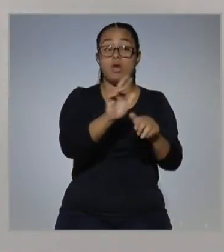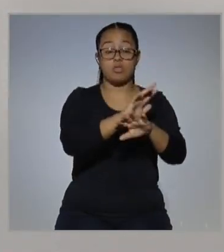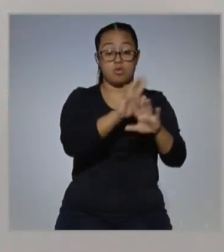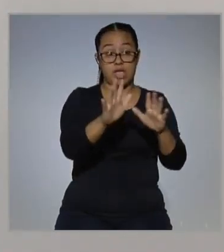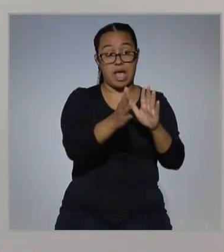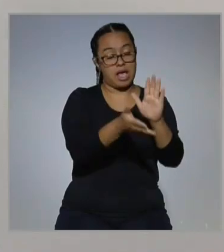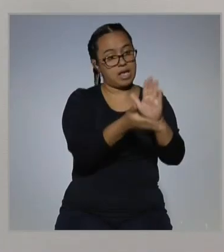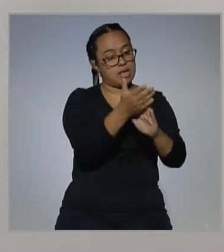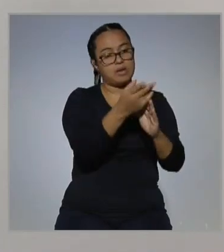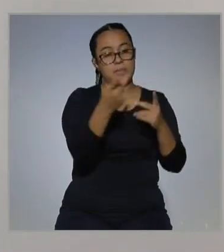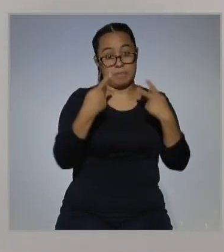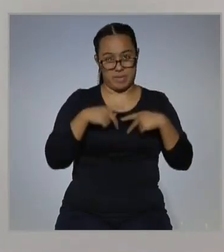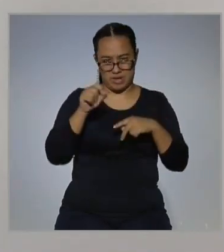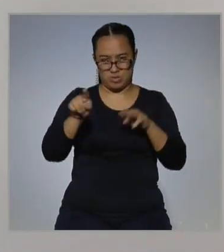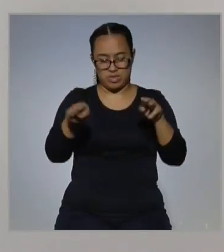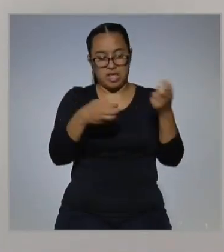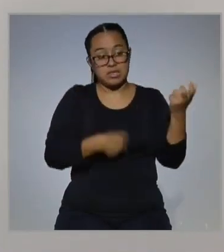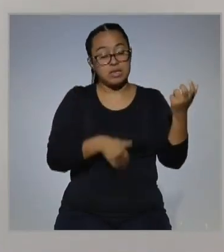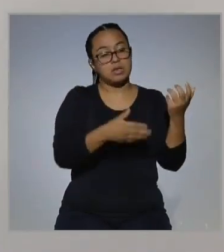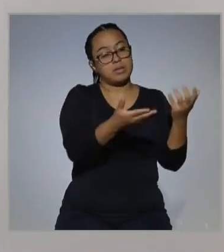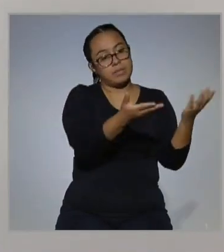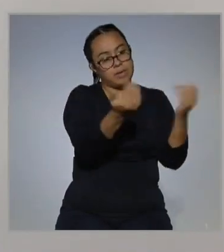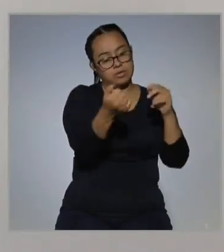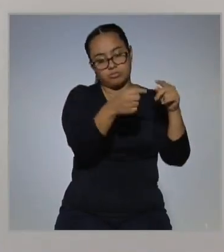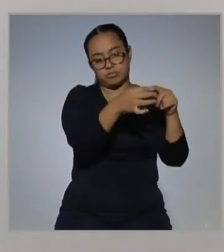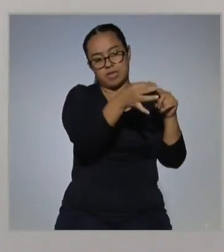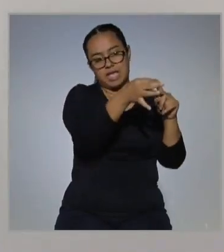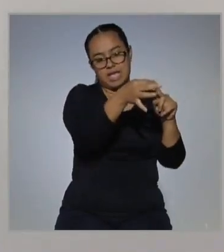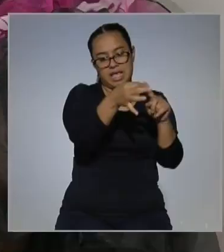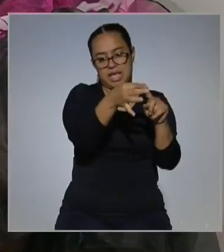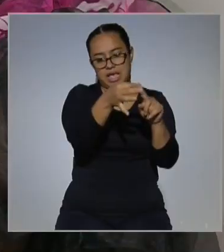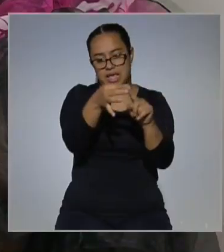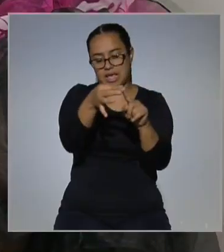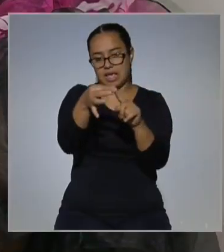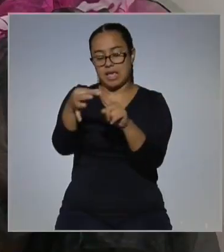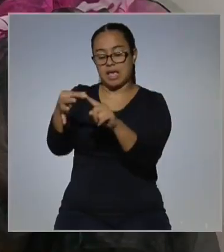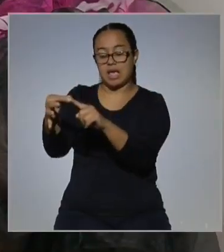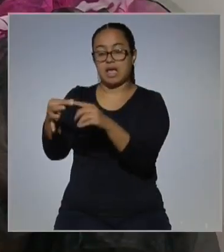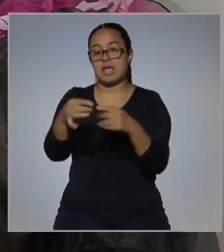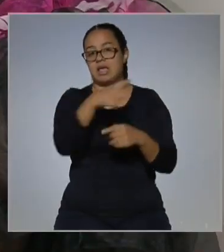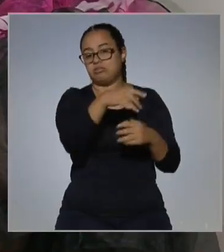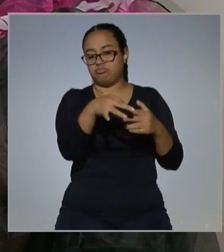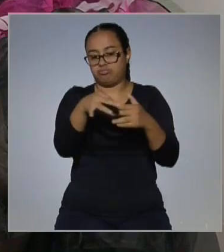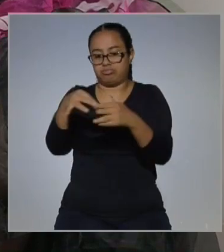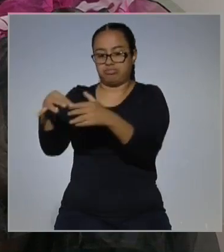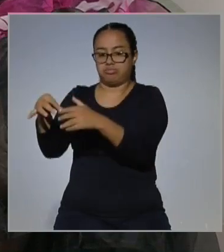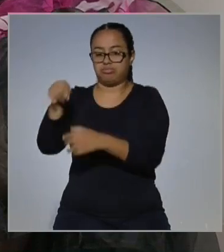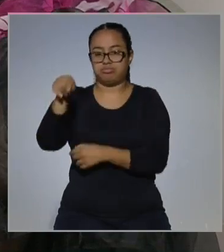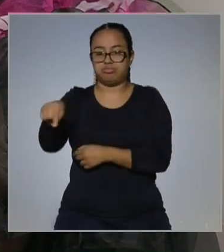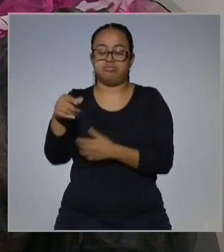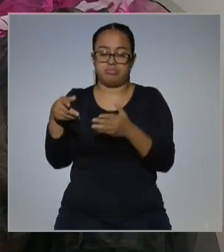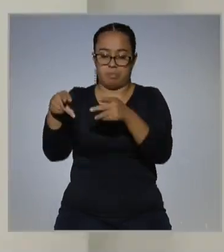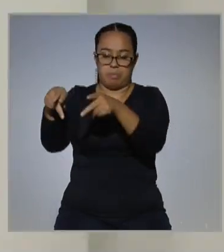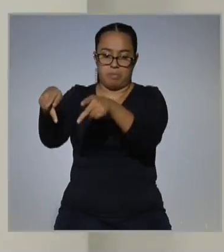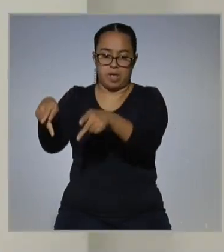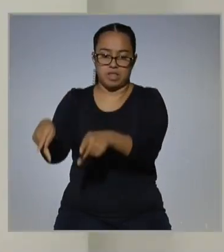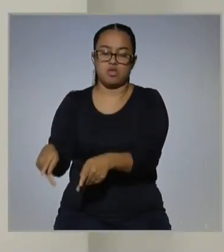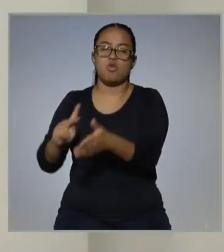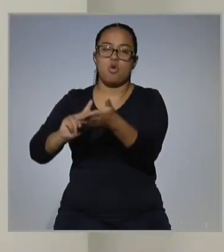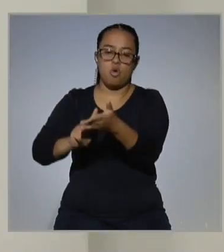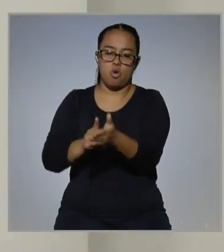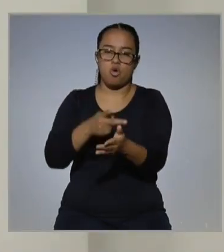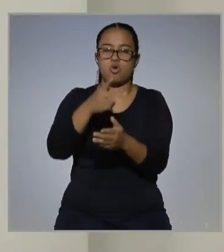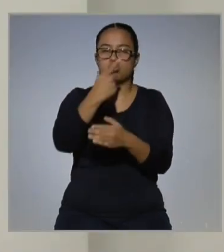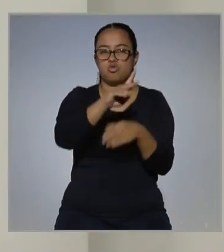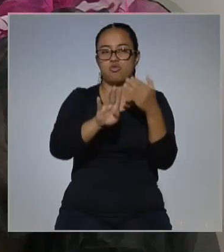retirarse, también los músicos van a ser quienes los de la casa los lleven otra vez al panteón y los depositen de alguna